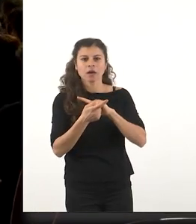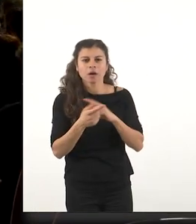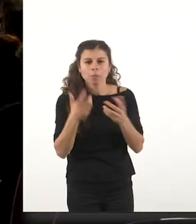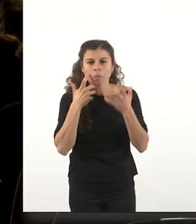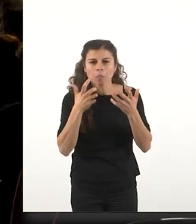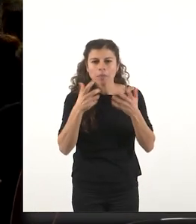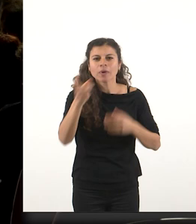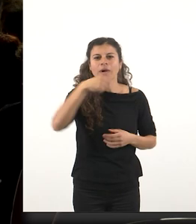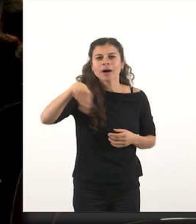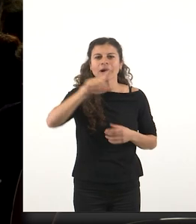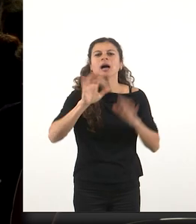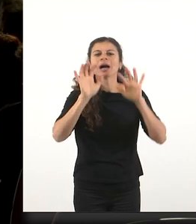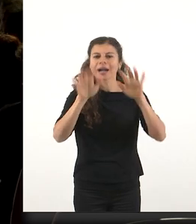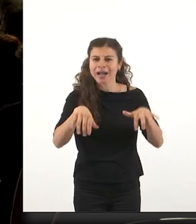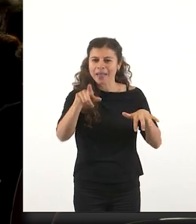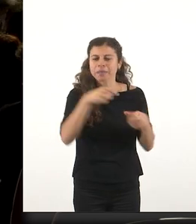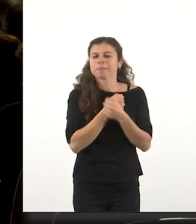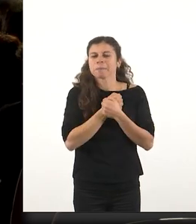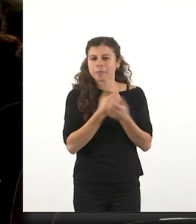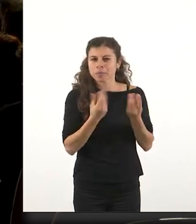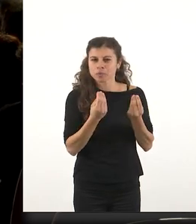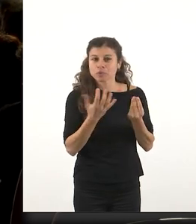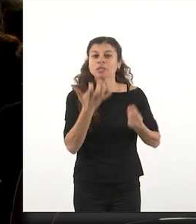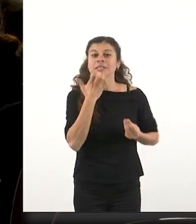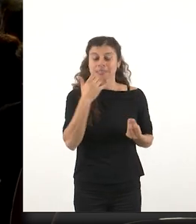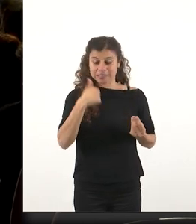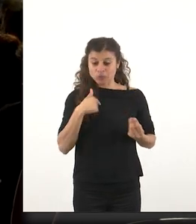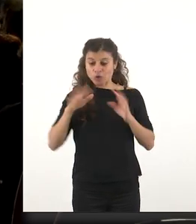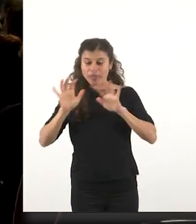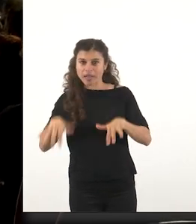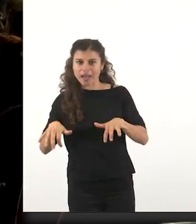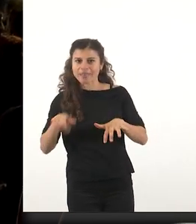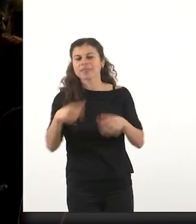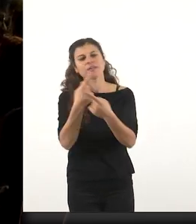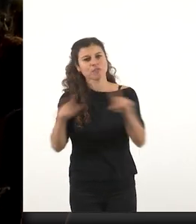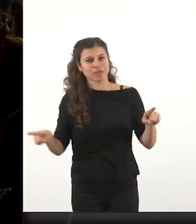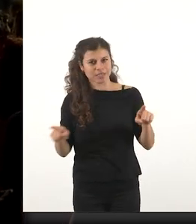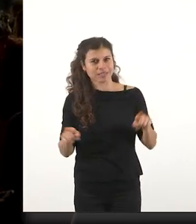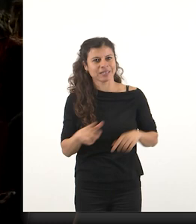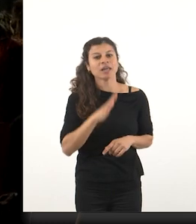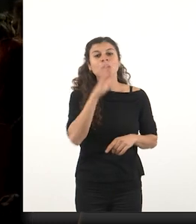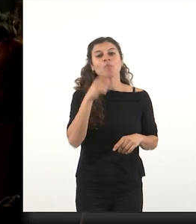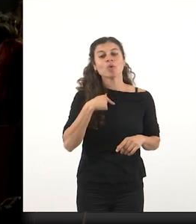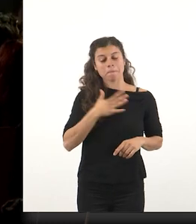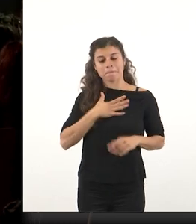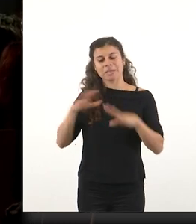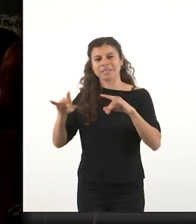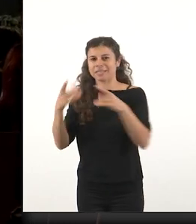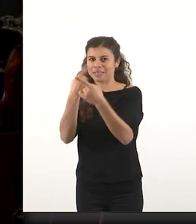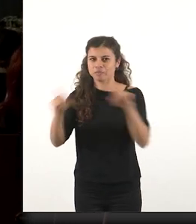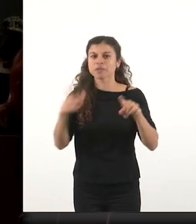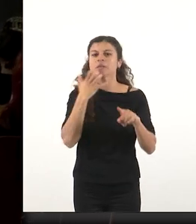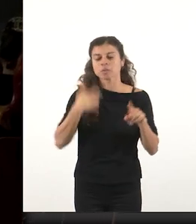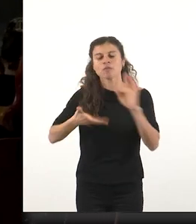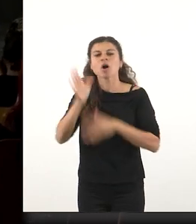¿Cuánto me queréis en Cádiz? Porque te digo una cosa, si yo fuera de aquí, esto no sería así. Porque te digo yo que uno no es profeta en su tierra, nena. Porque yo cada vez que